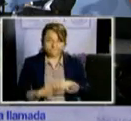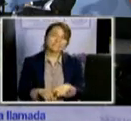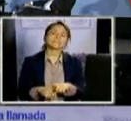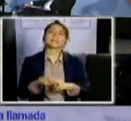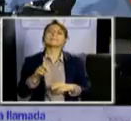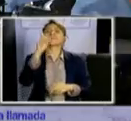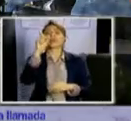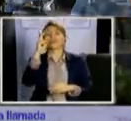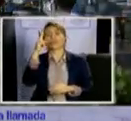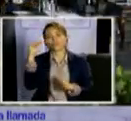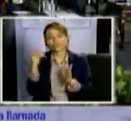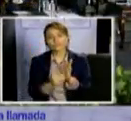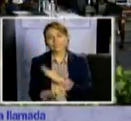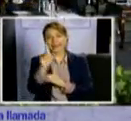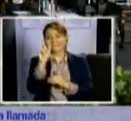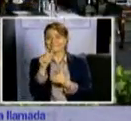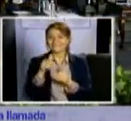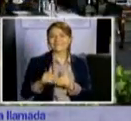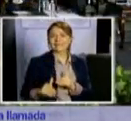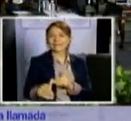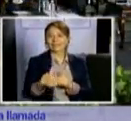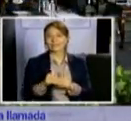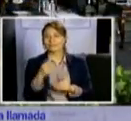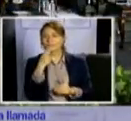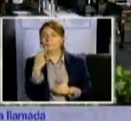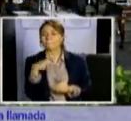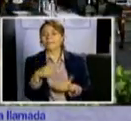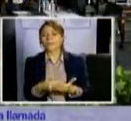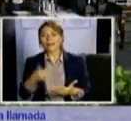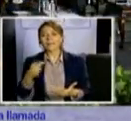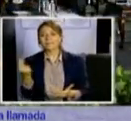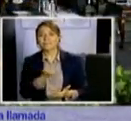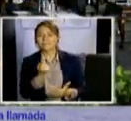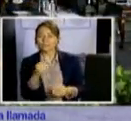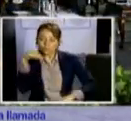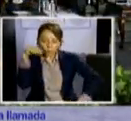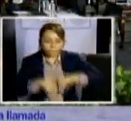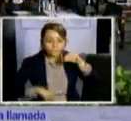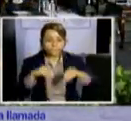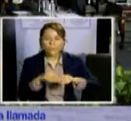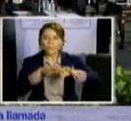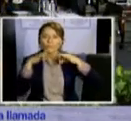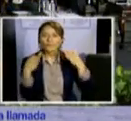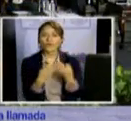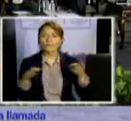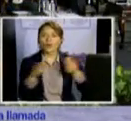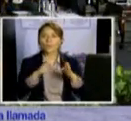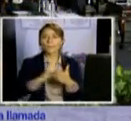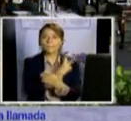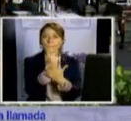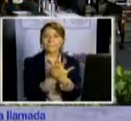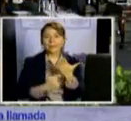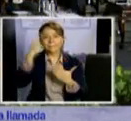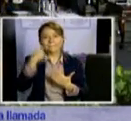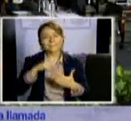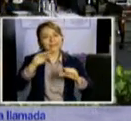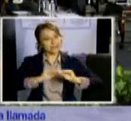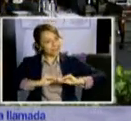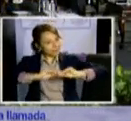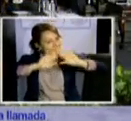en ambos, lo primero que se tiene que hacer es un modelo de transparencia, donde todos estemos de acuerdo en cómo se utilizan esos